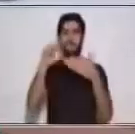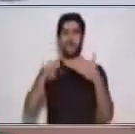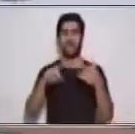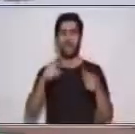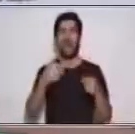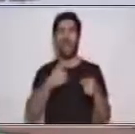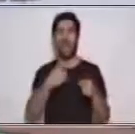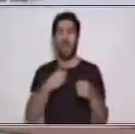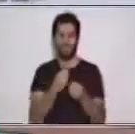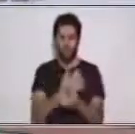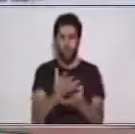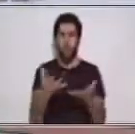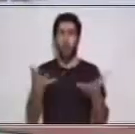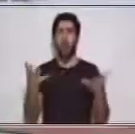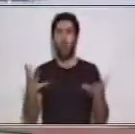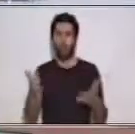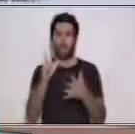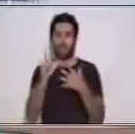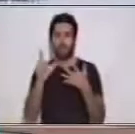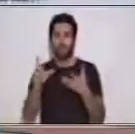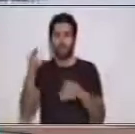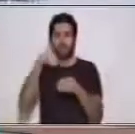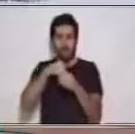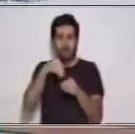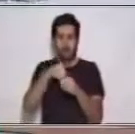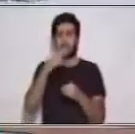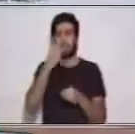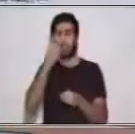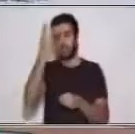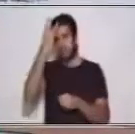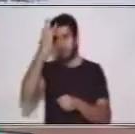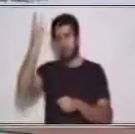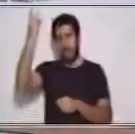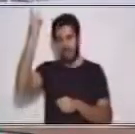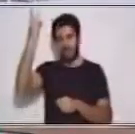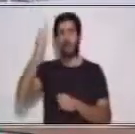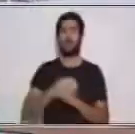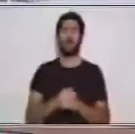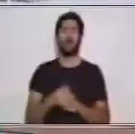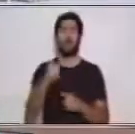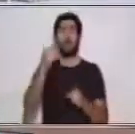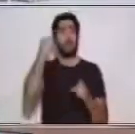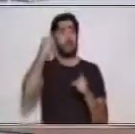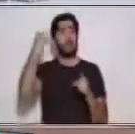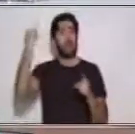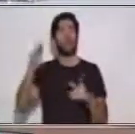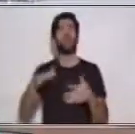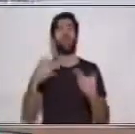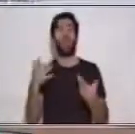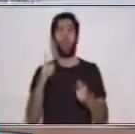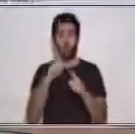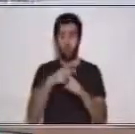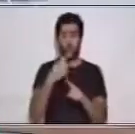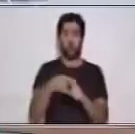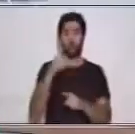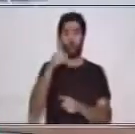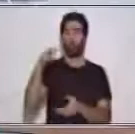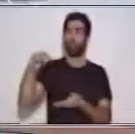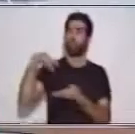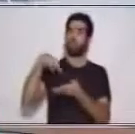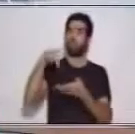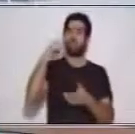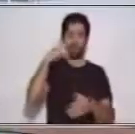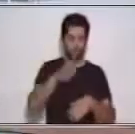millones de tesoros de la civilización, los mayas. Imaginar que mientras camina sobre la tierra